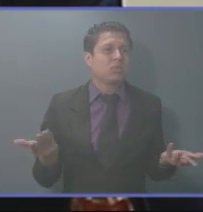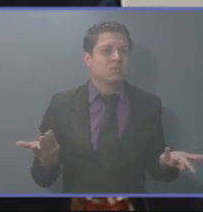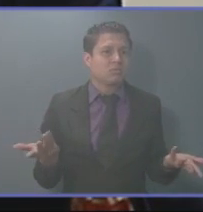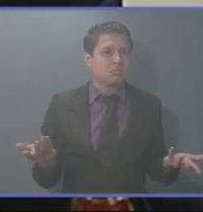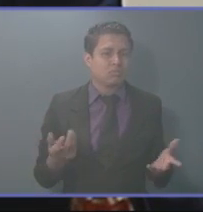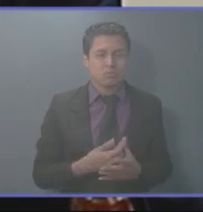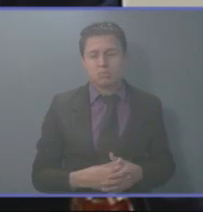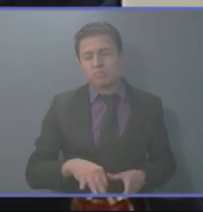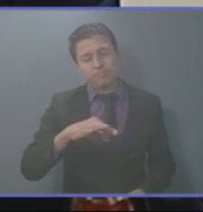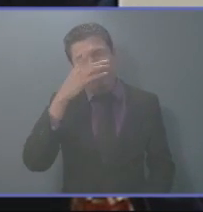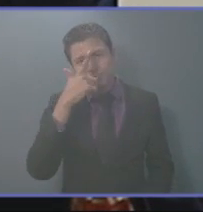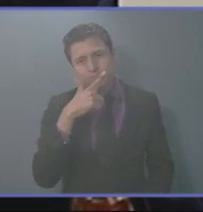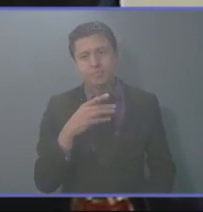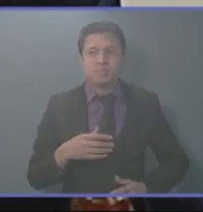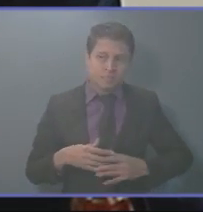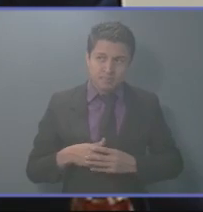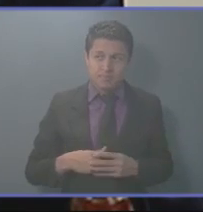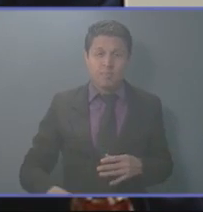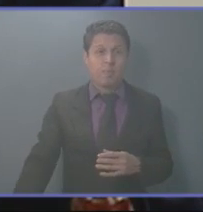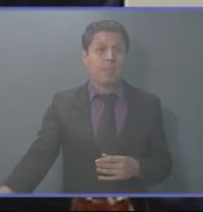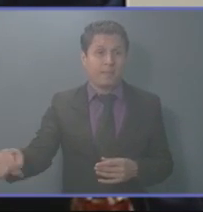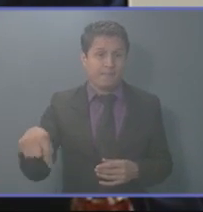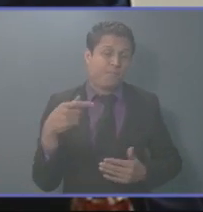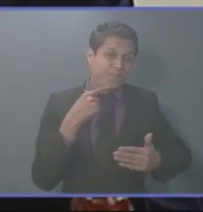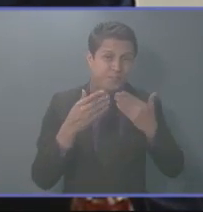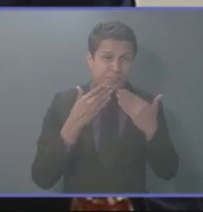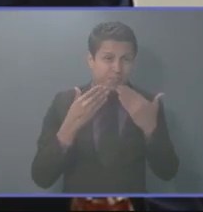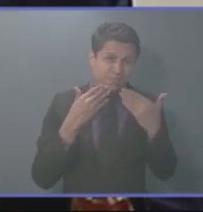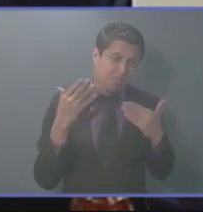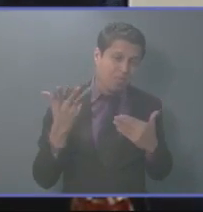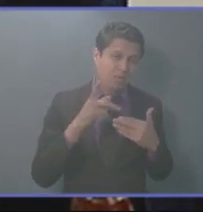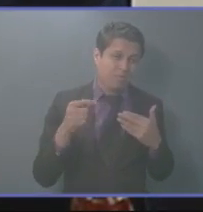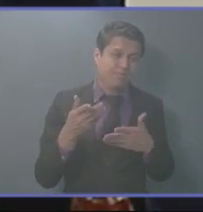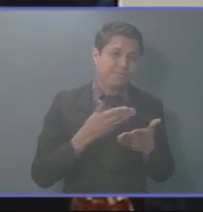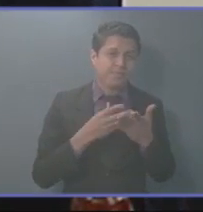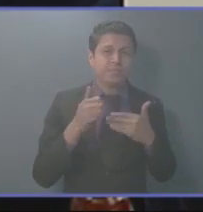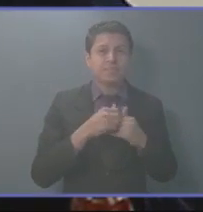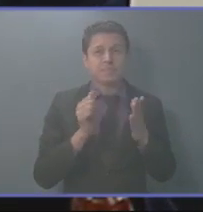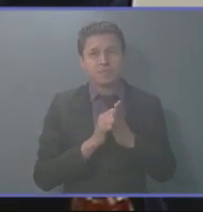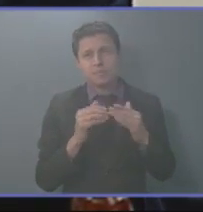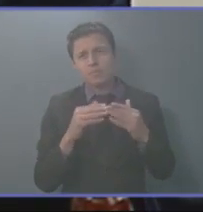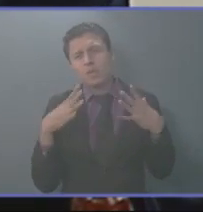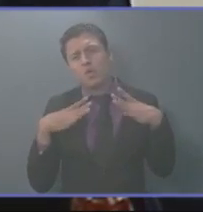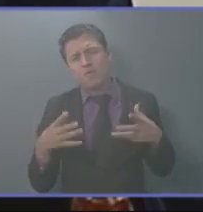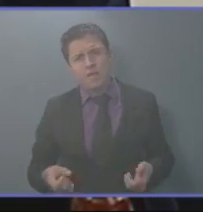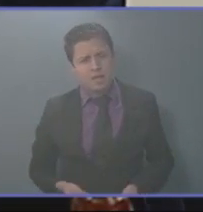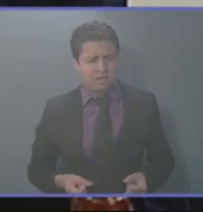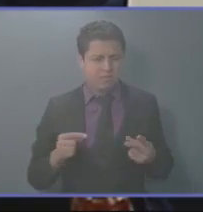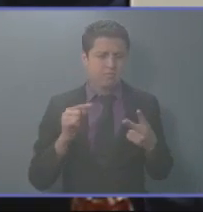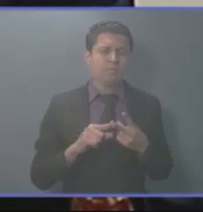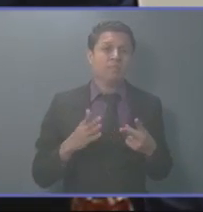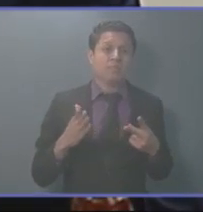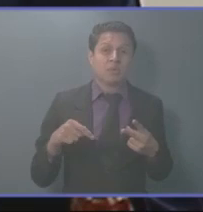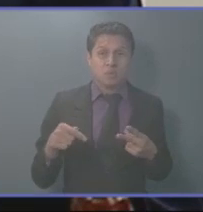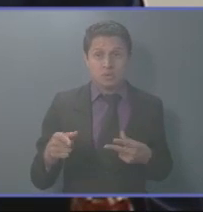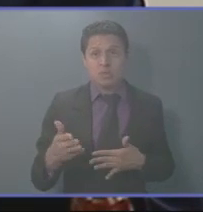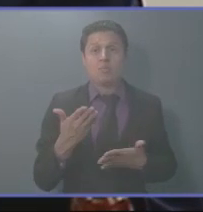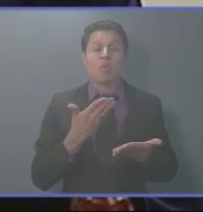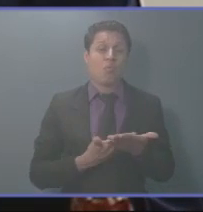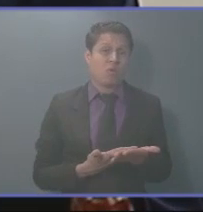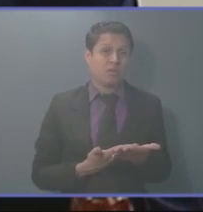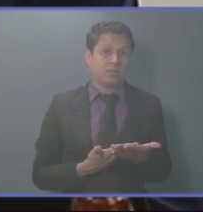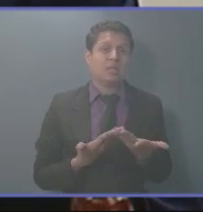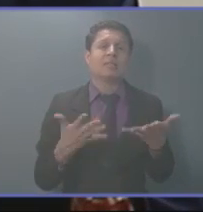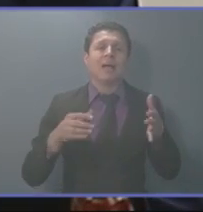los partidos que estamos aquí en este pleno legislativo, incluyendo al gobierno, porque cuando esta propuesta